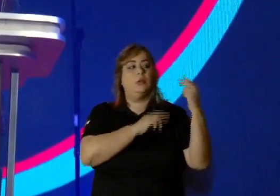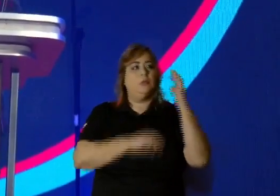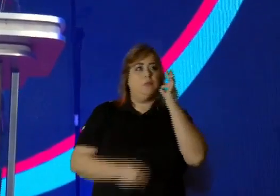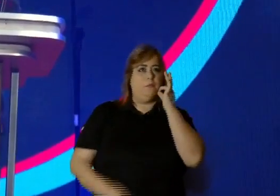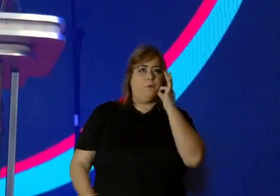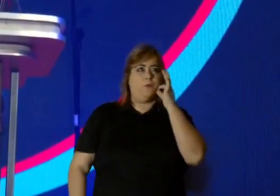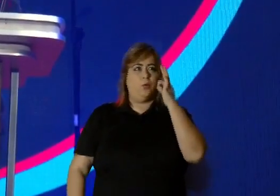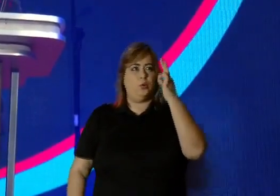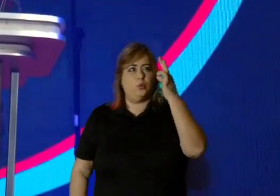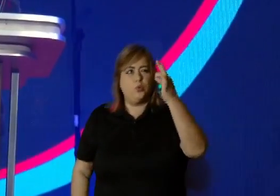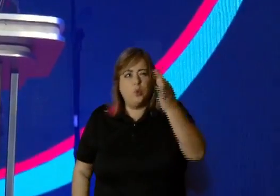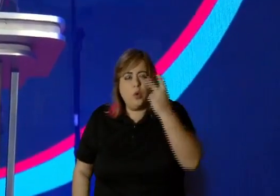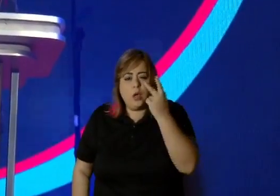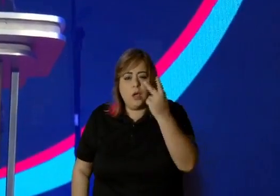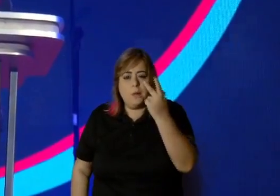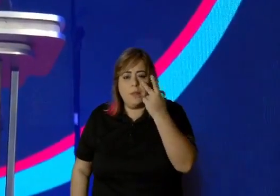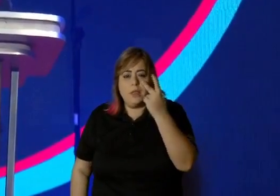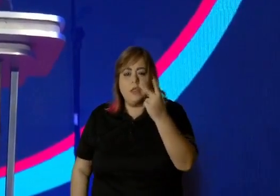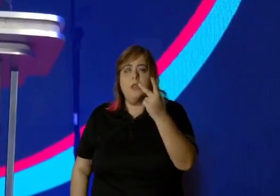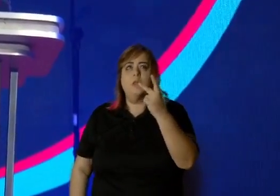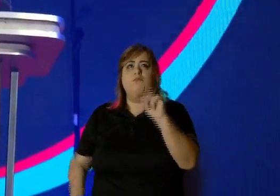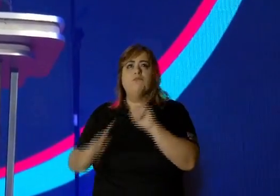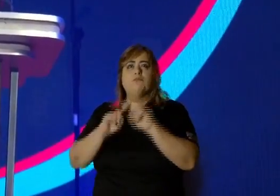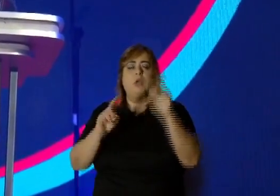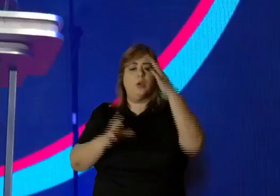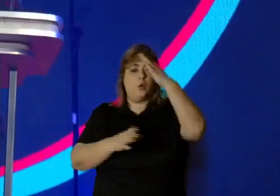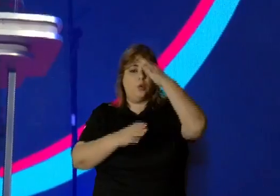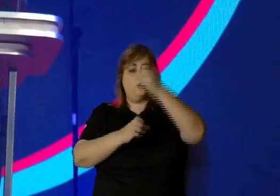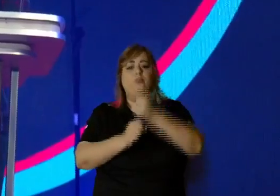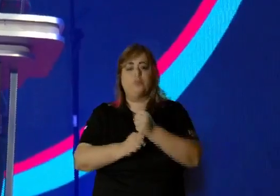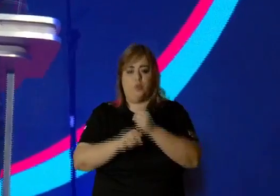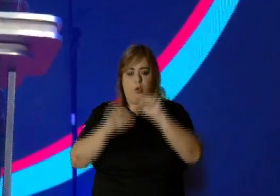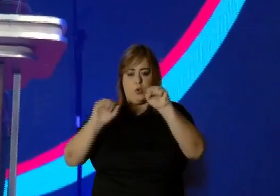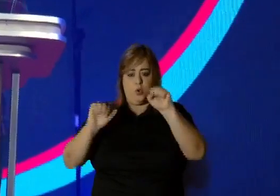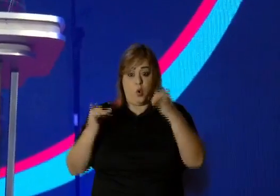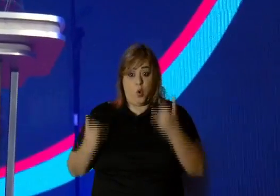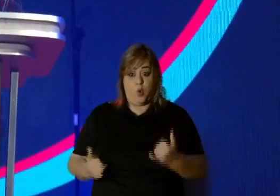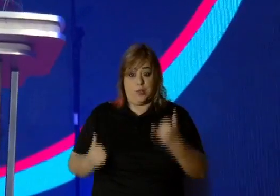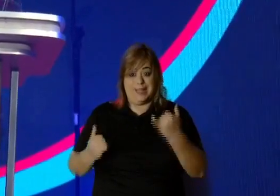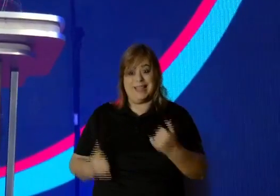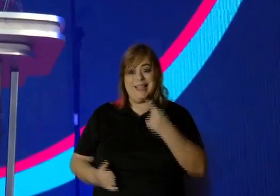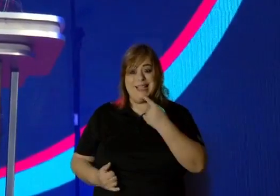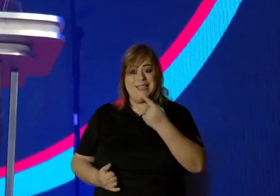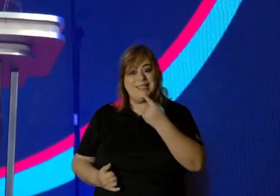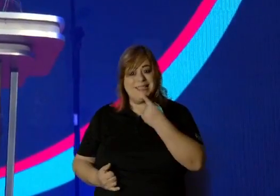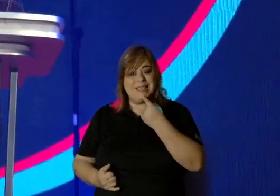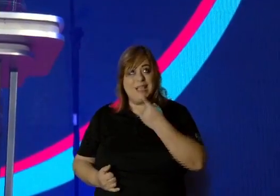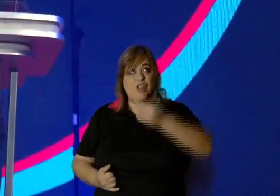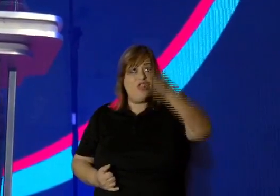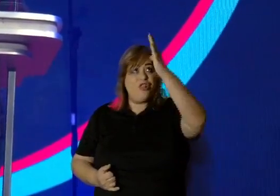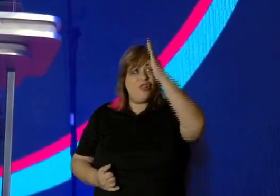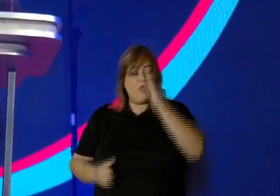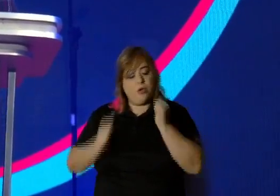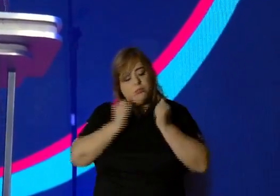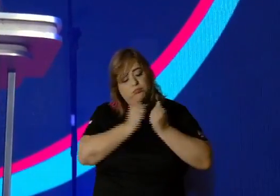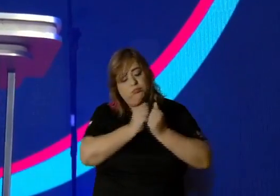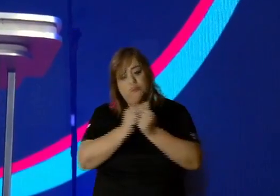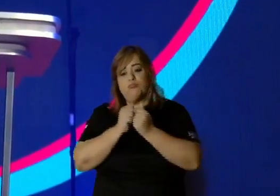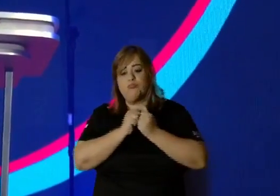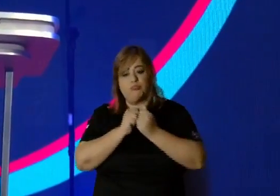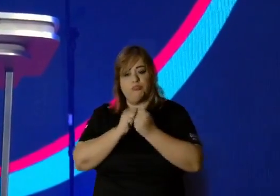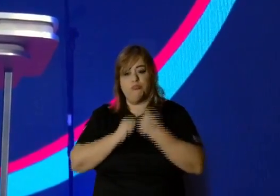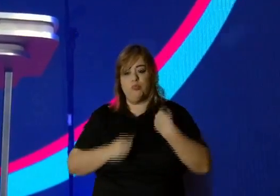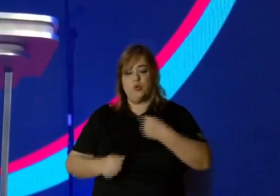un poquito, ¿verdad? Pero con fe. Y hoy puedo decir, hasta aquí me ha ayudado el Señor. Y seguimos hacia